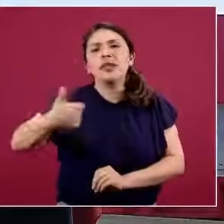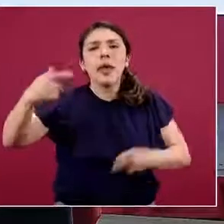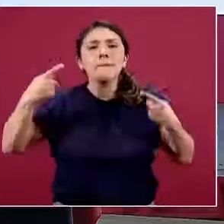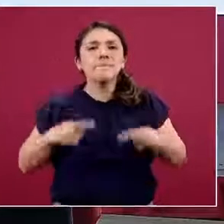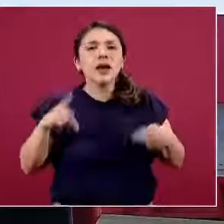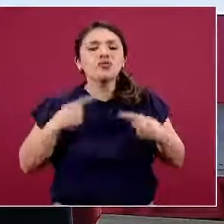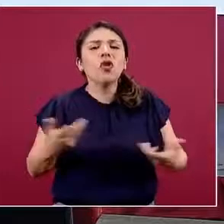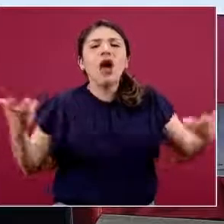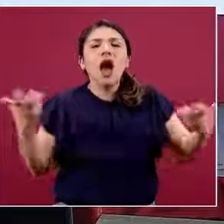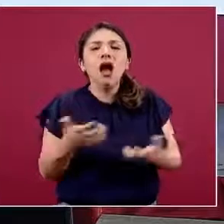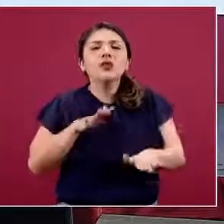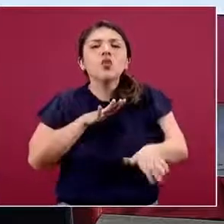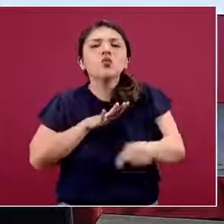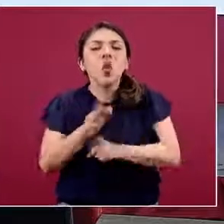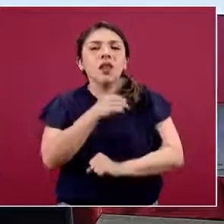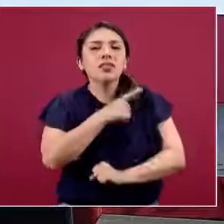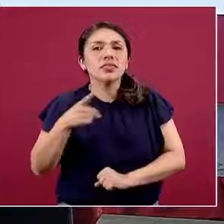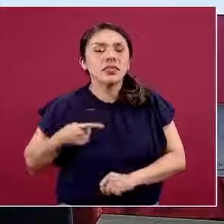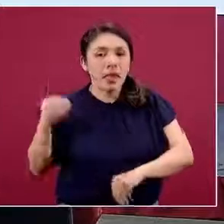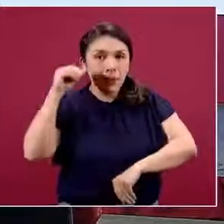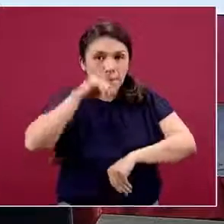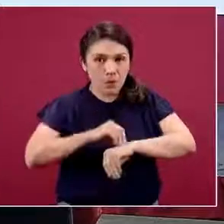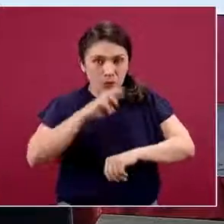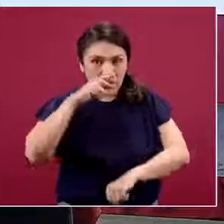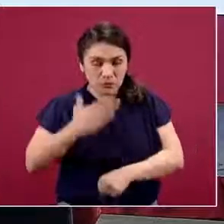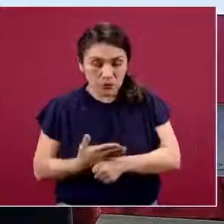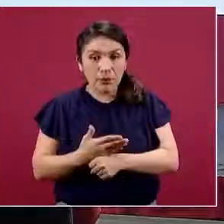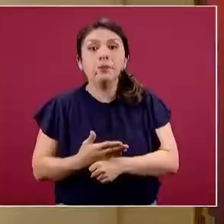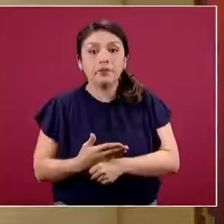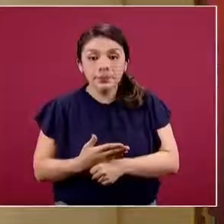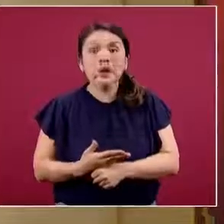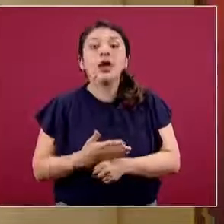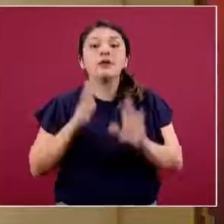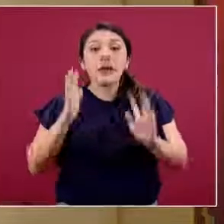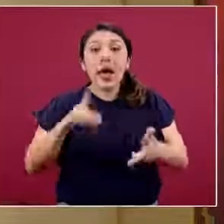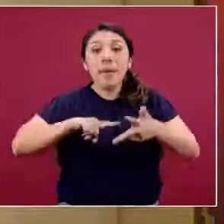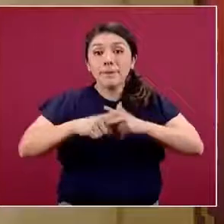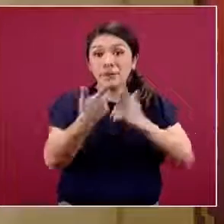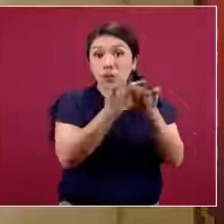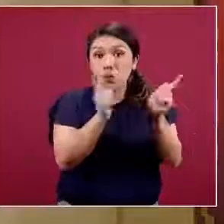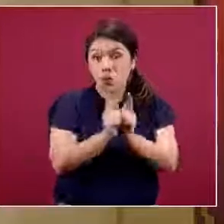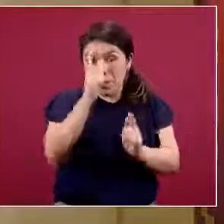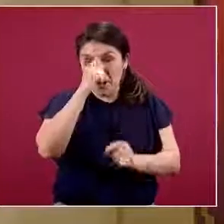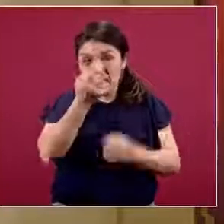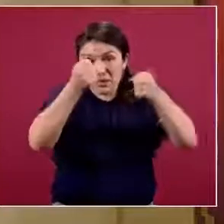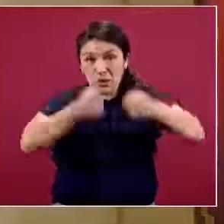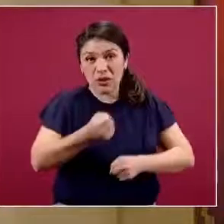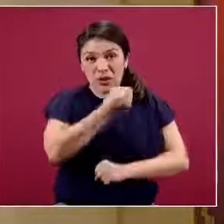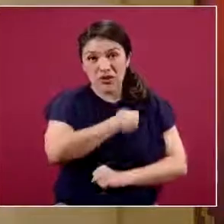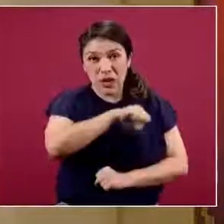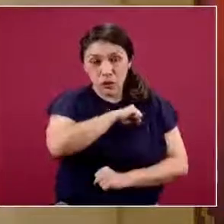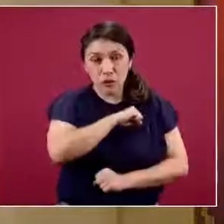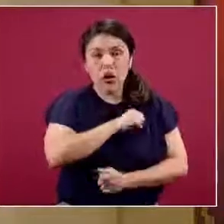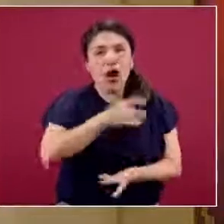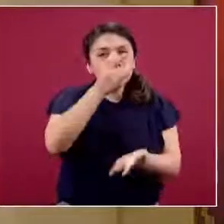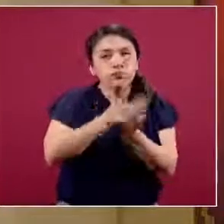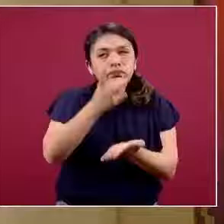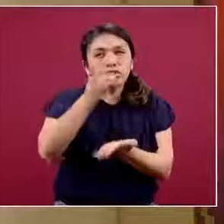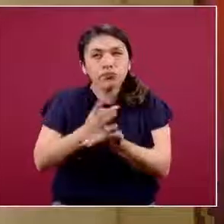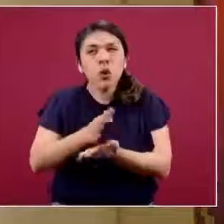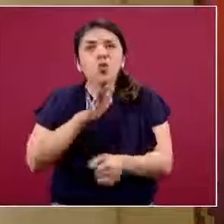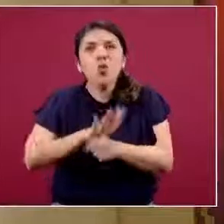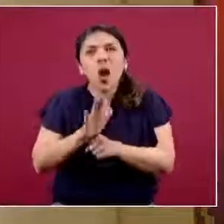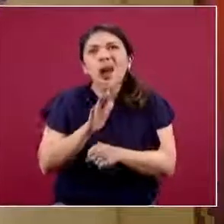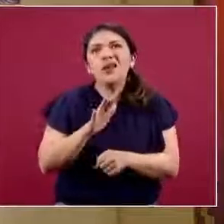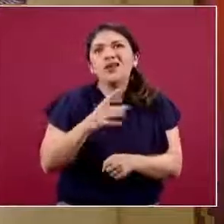de cada componente de la emergencia. Entonces, se activan estos comités de la seguridad en salud, se identifican las